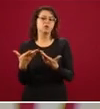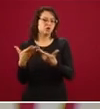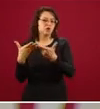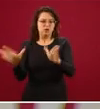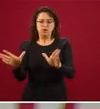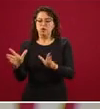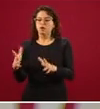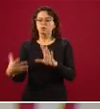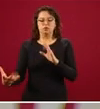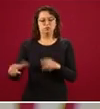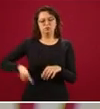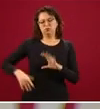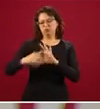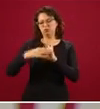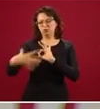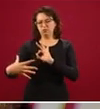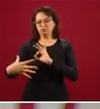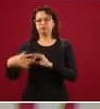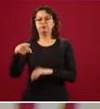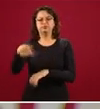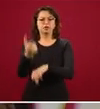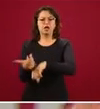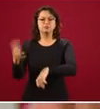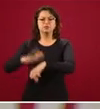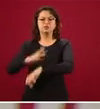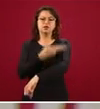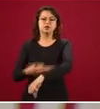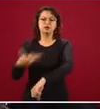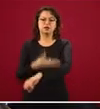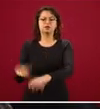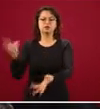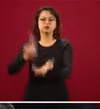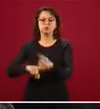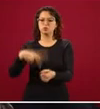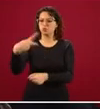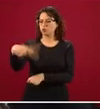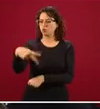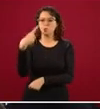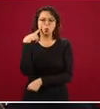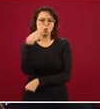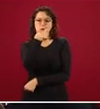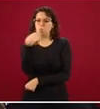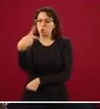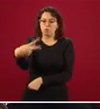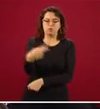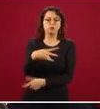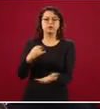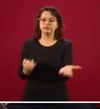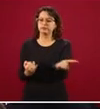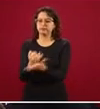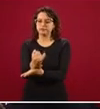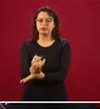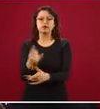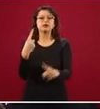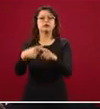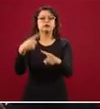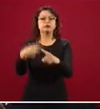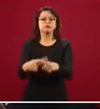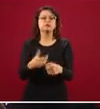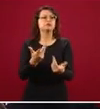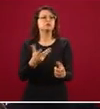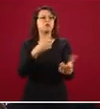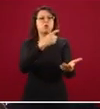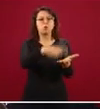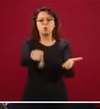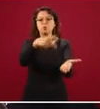público descentralizado, por lo tanto administrativamente tiene personalidad jurídica y patrimonio propios y puede hacer las